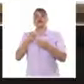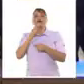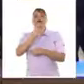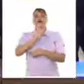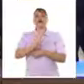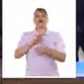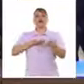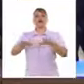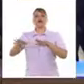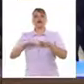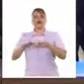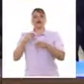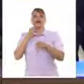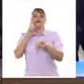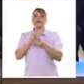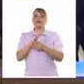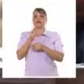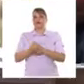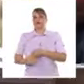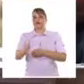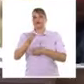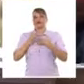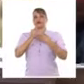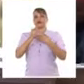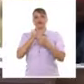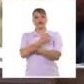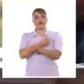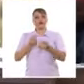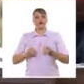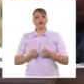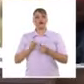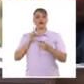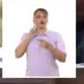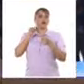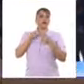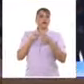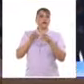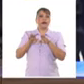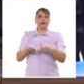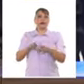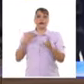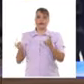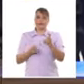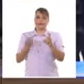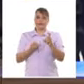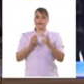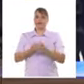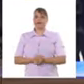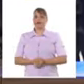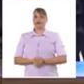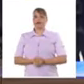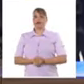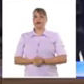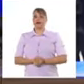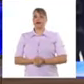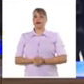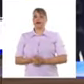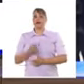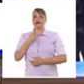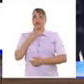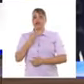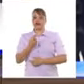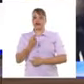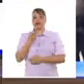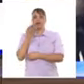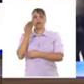4 acciones prácticas como contribución a los esfuerzos por detener la barbarie actual. Demandar de todos los espacios